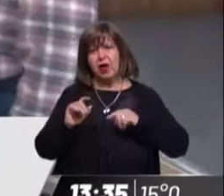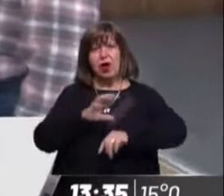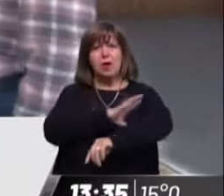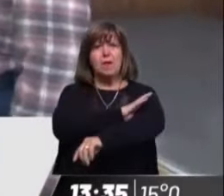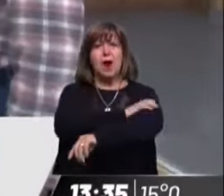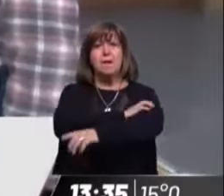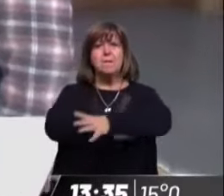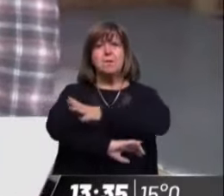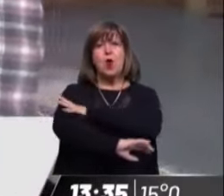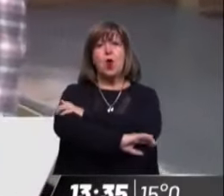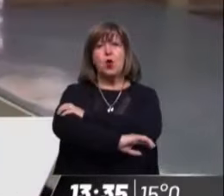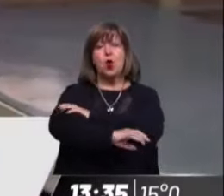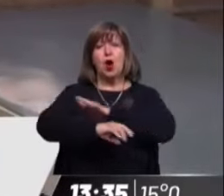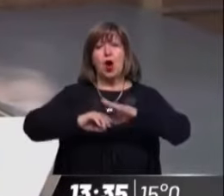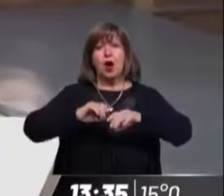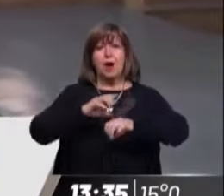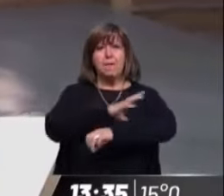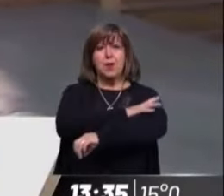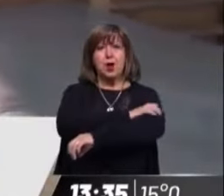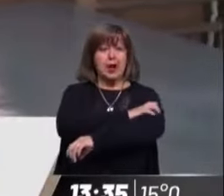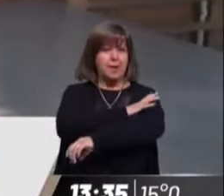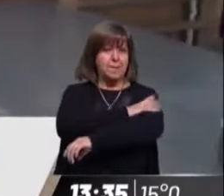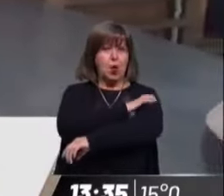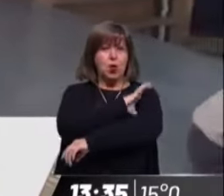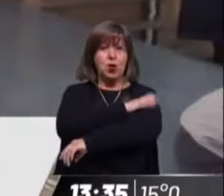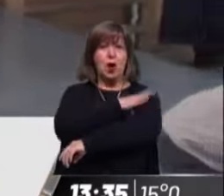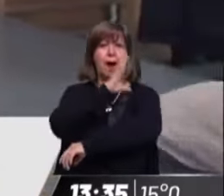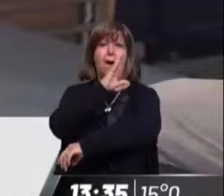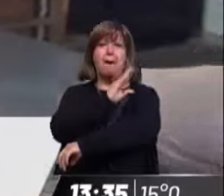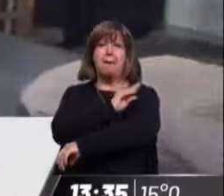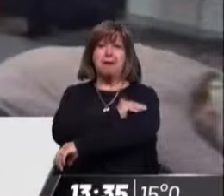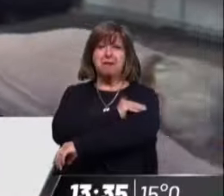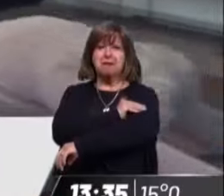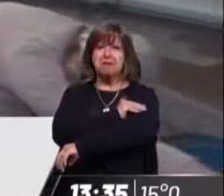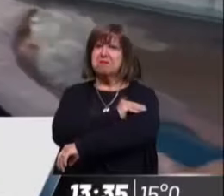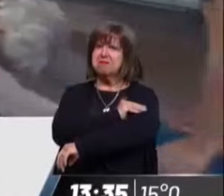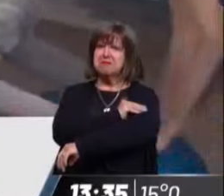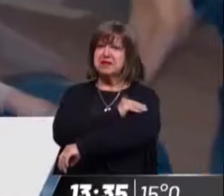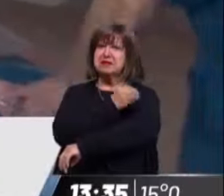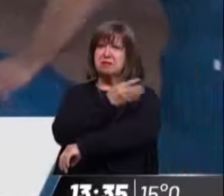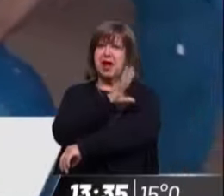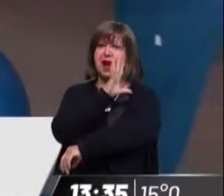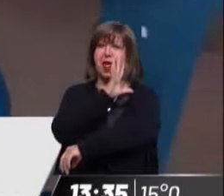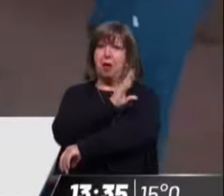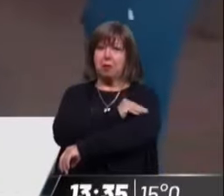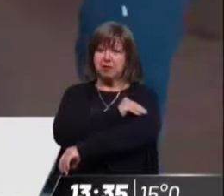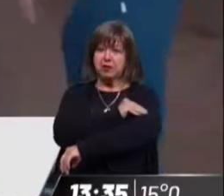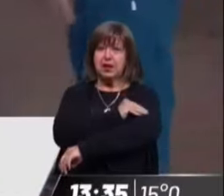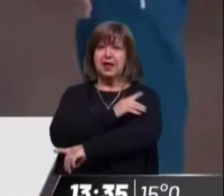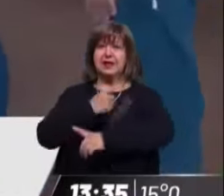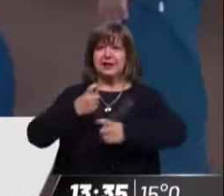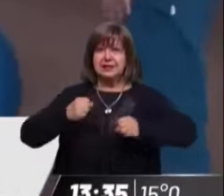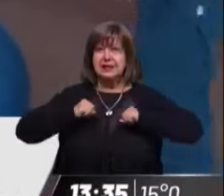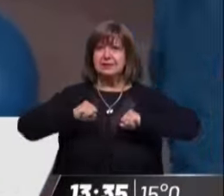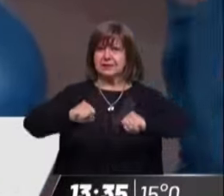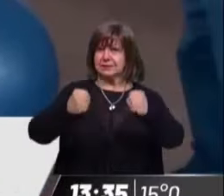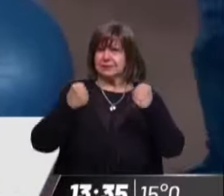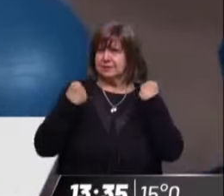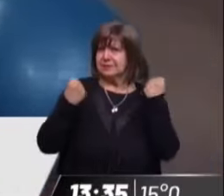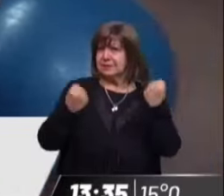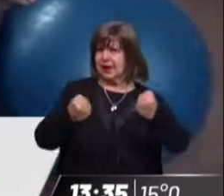músculos, para evitar lo que es la pérdida de la masa muscular en la tercera edad, ¿no? A ver, vamos a ir un poquito por acá y nos vamos a meter. Ah, este es el taller